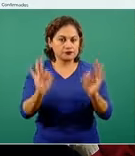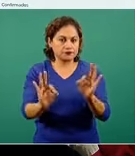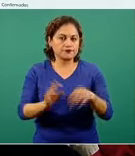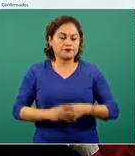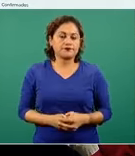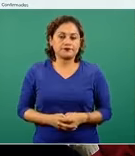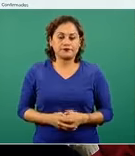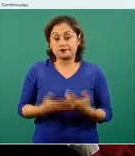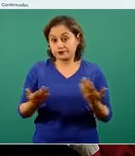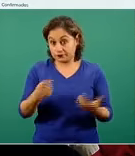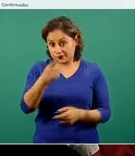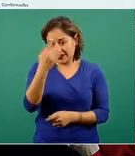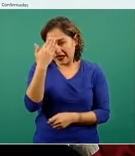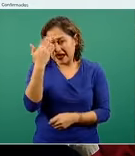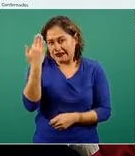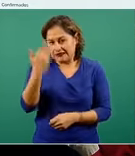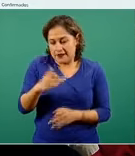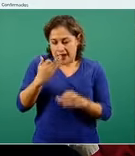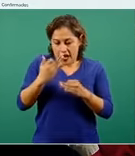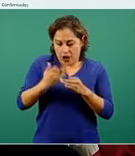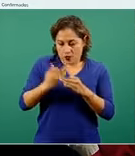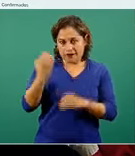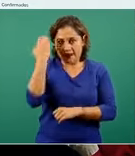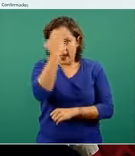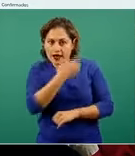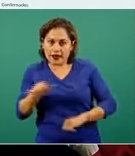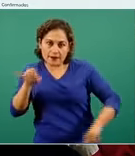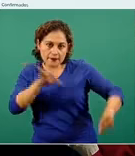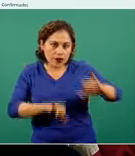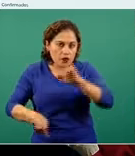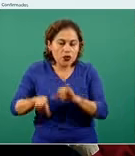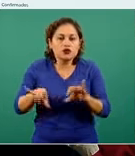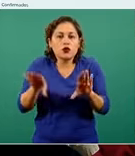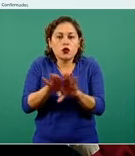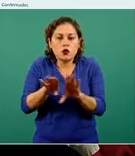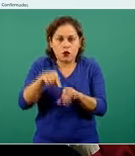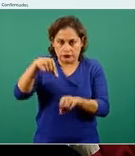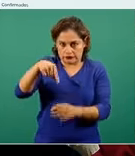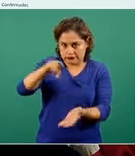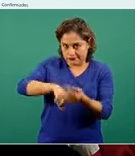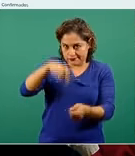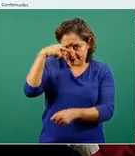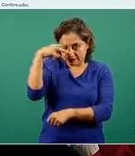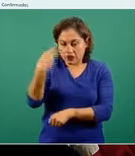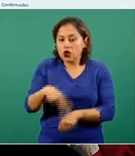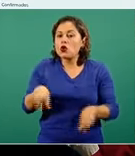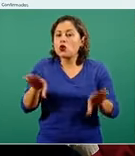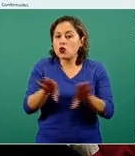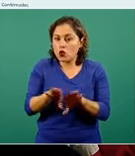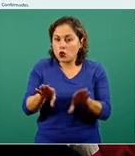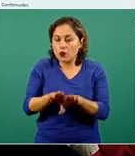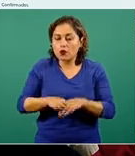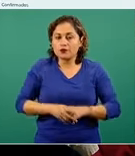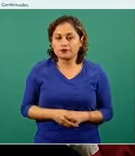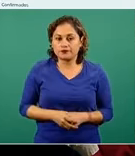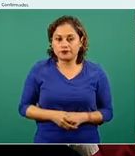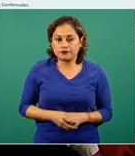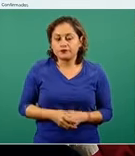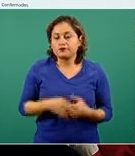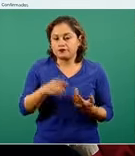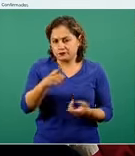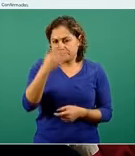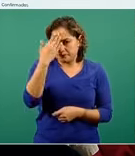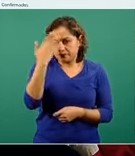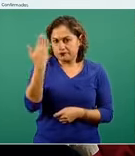las pruebas que actualmente se utilizan en México para confirmación de casos y para el